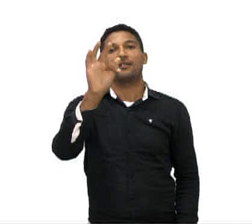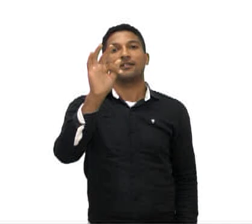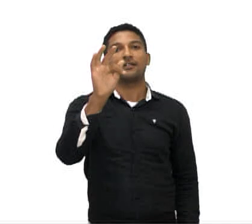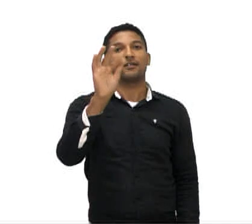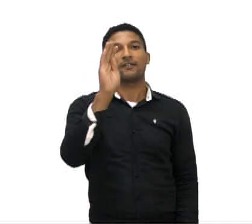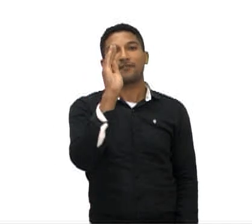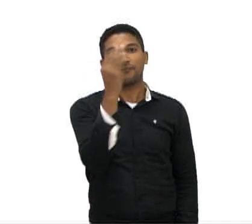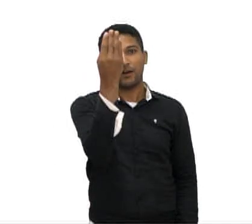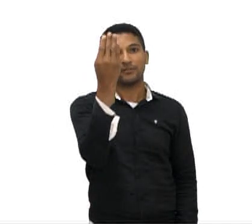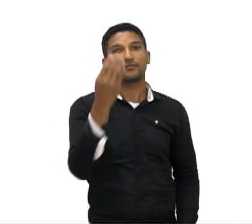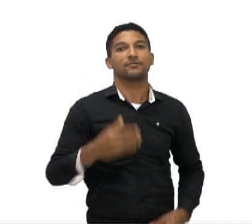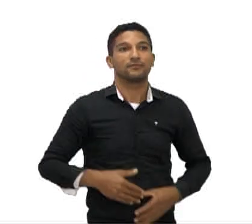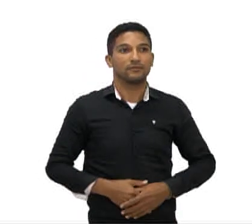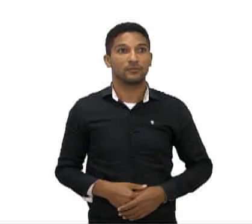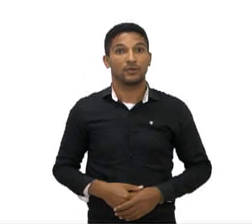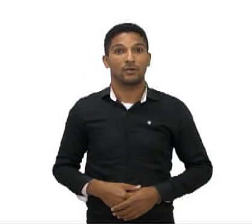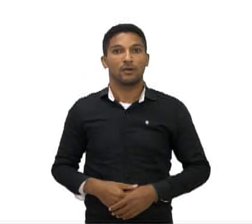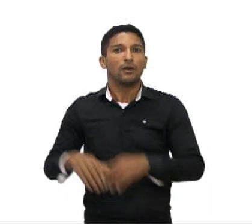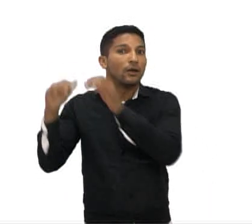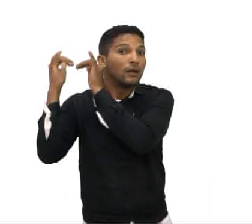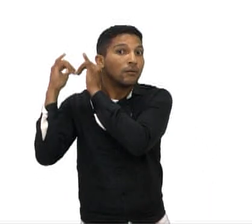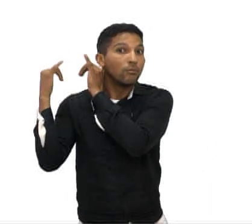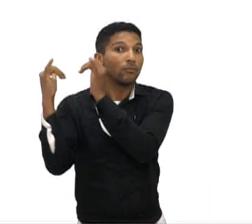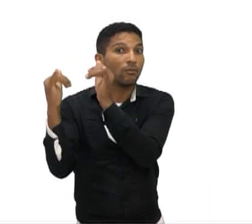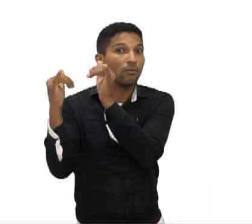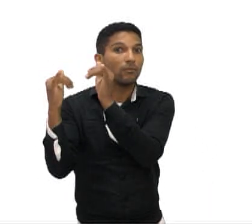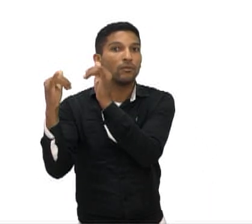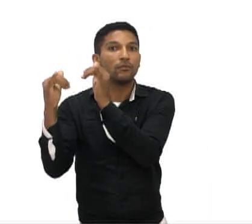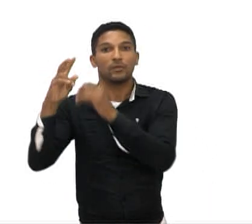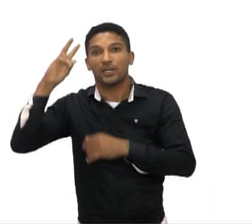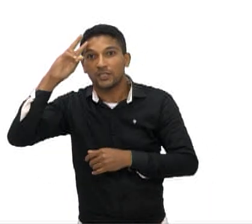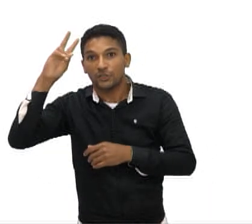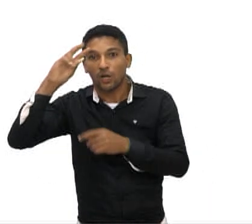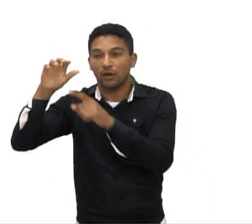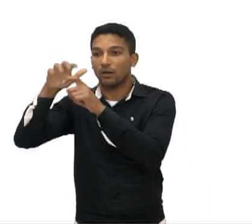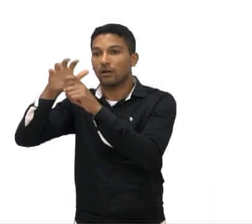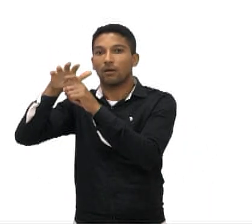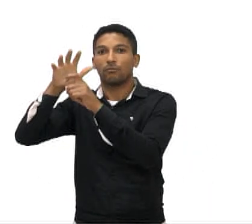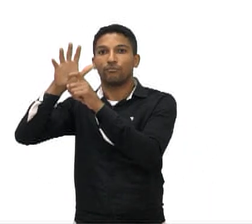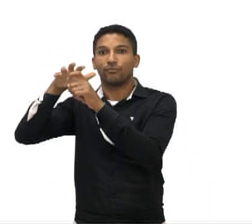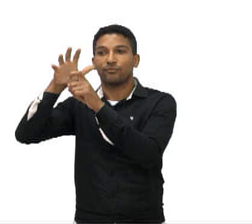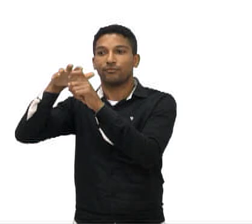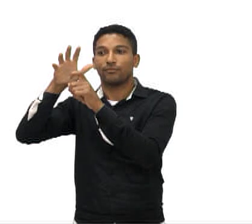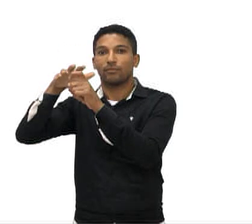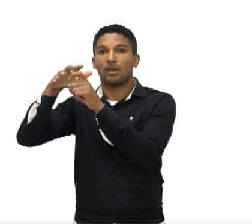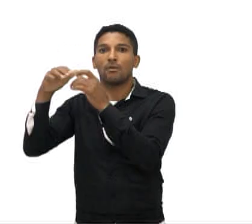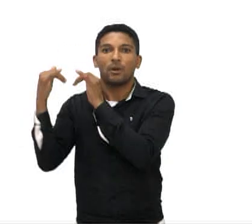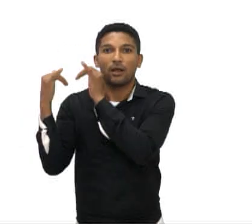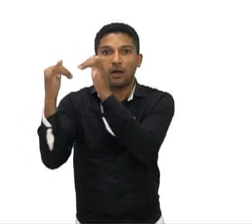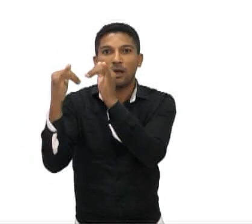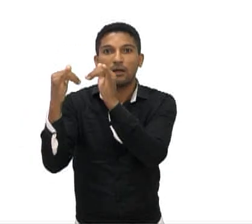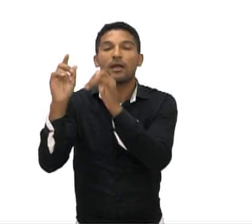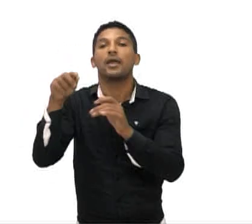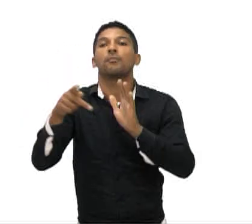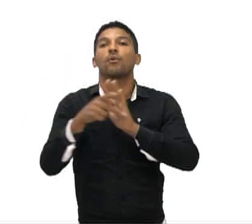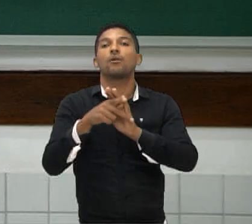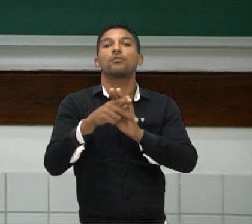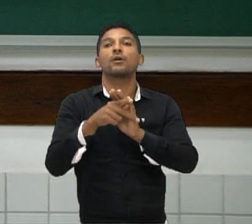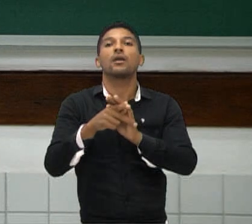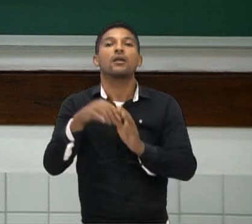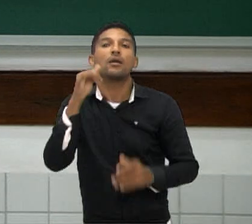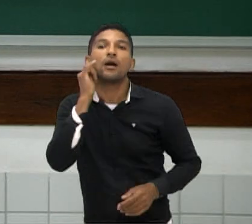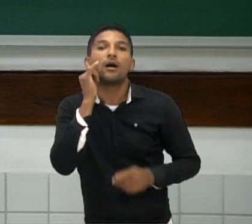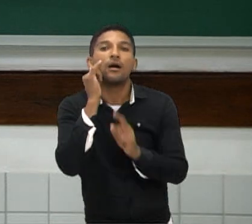Falso, es falsa. Las leyendas son narrativas, pero no son contemporáneas. No es porque es